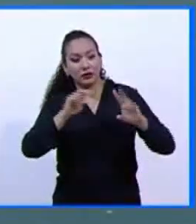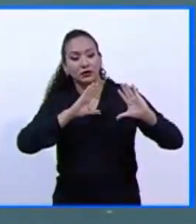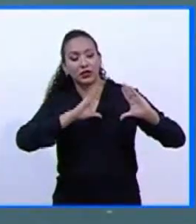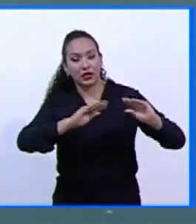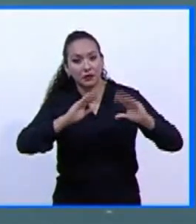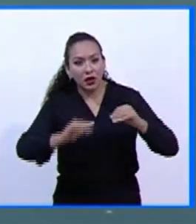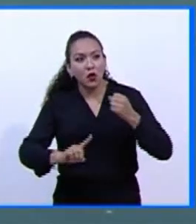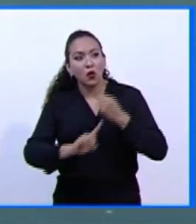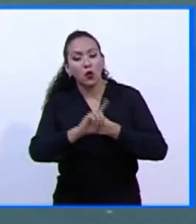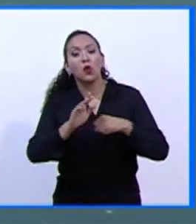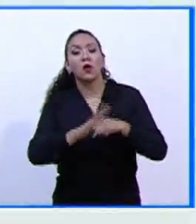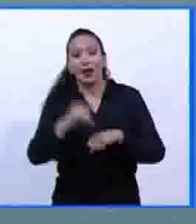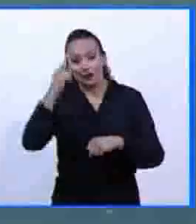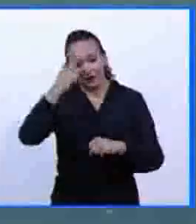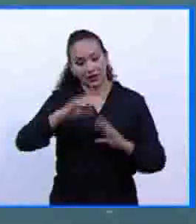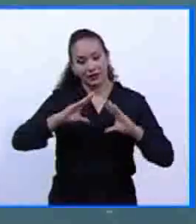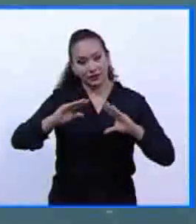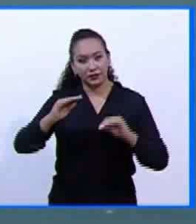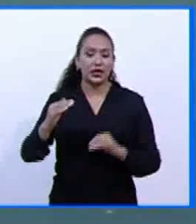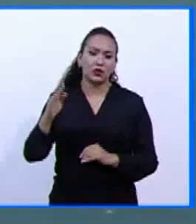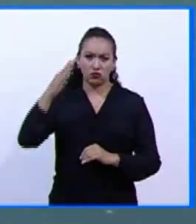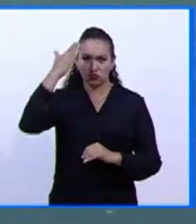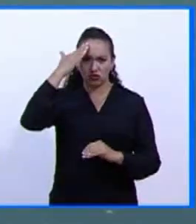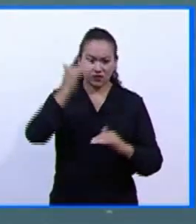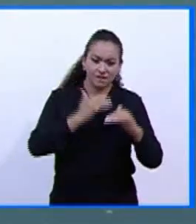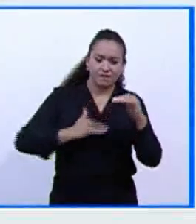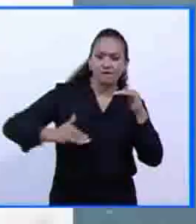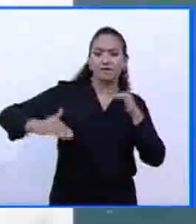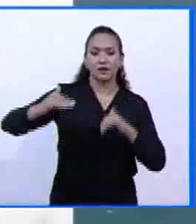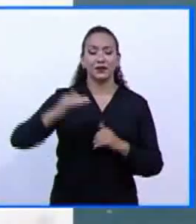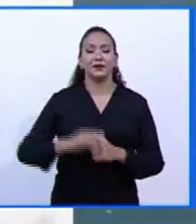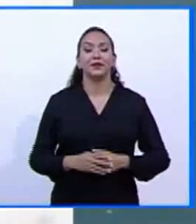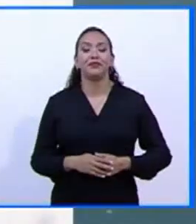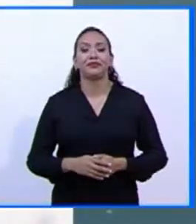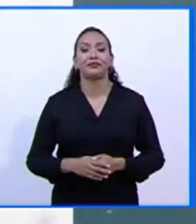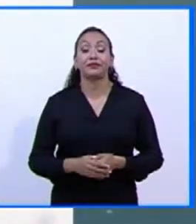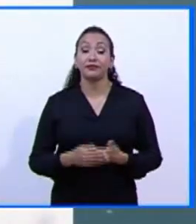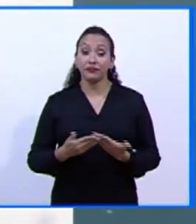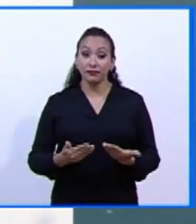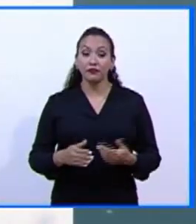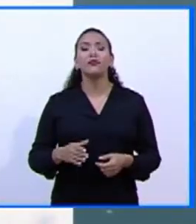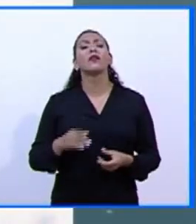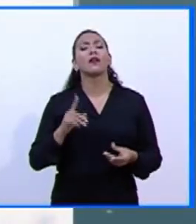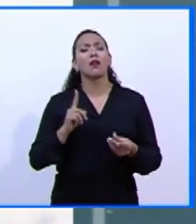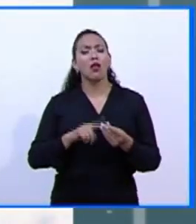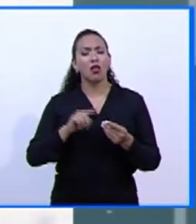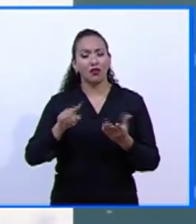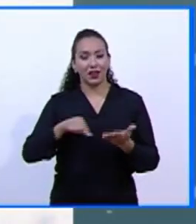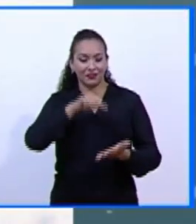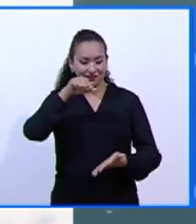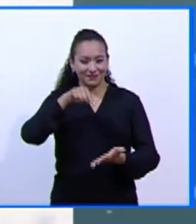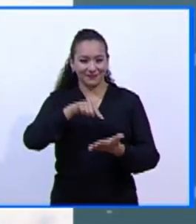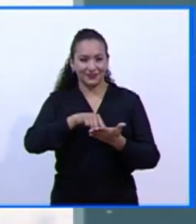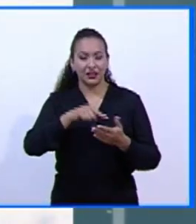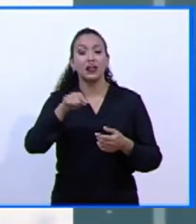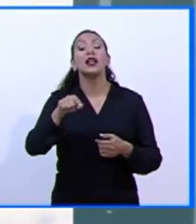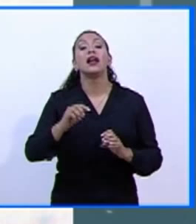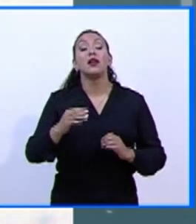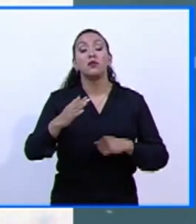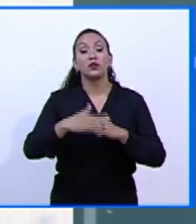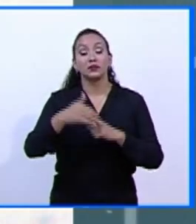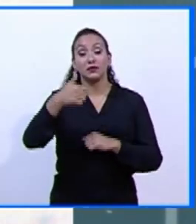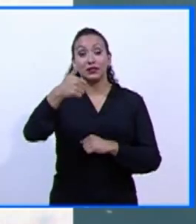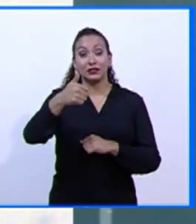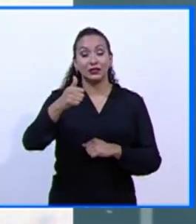capacitación y liderazgo femenino en el Poder Judicial de la Federación. Tendrá lugar en su sede principal el próximo 6 de